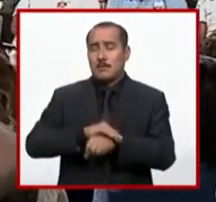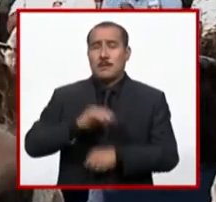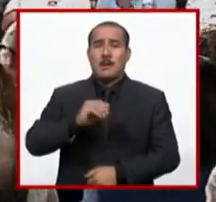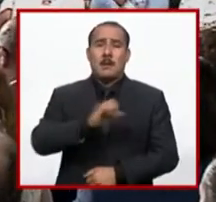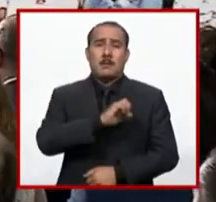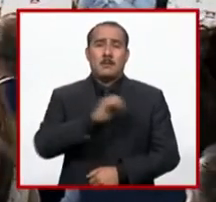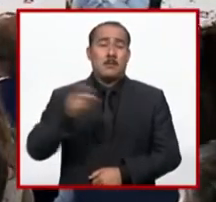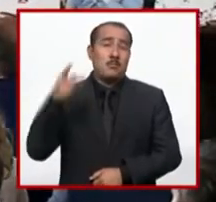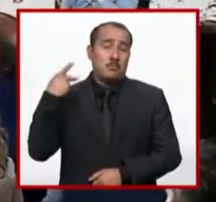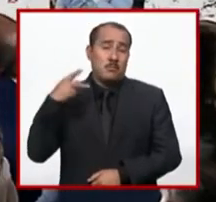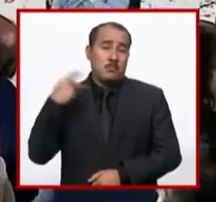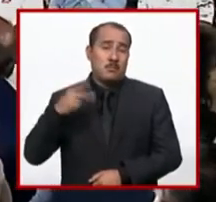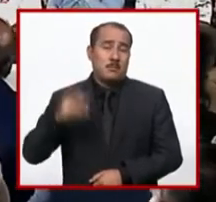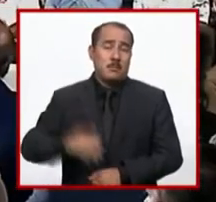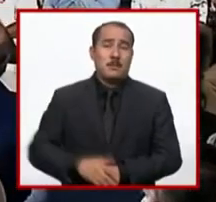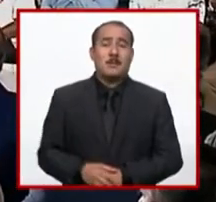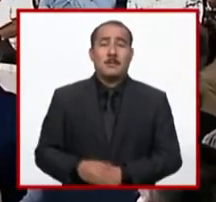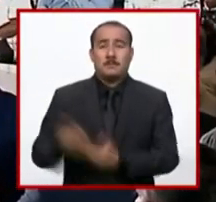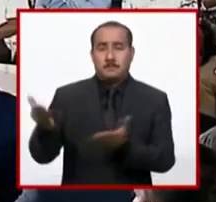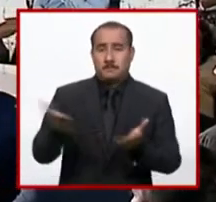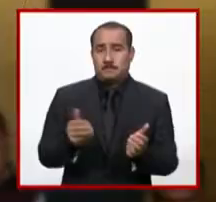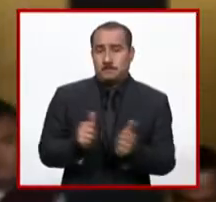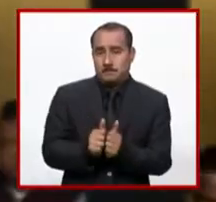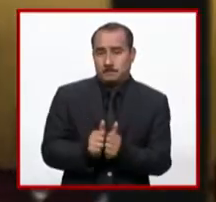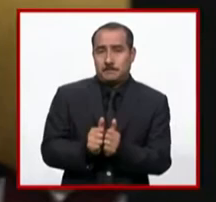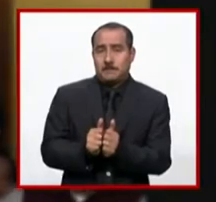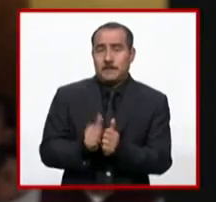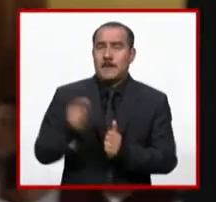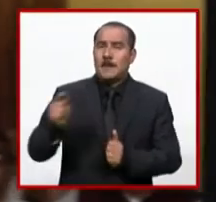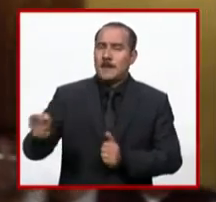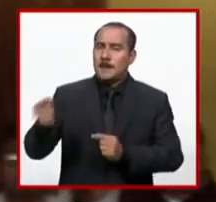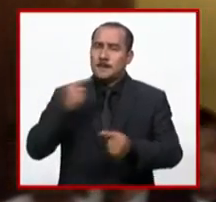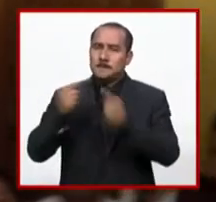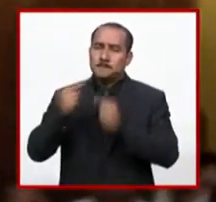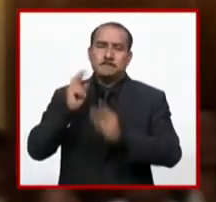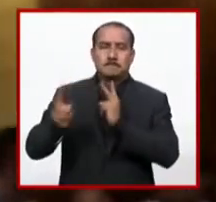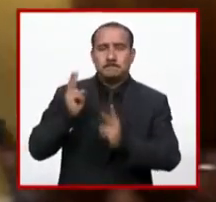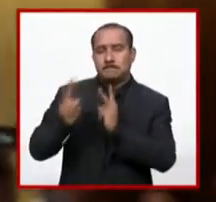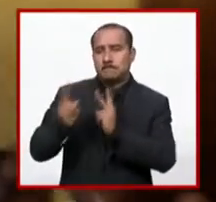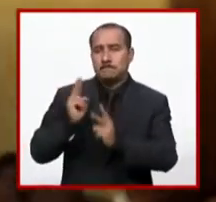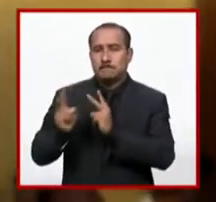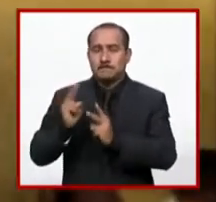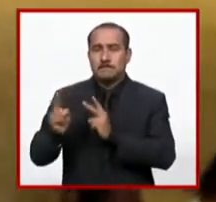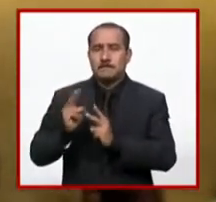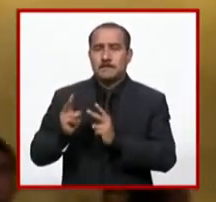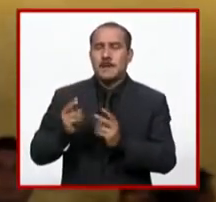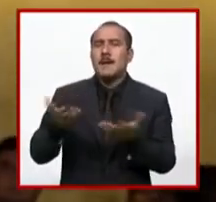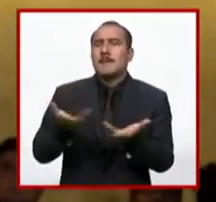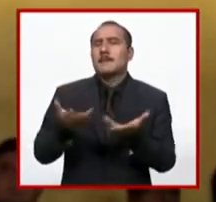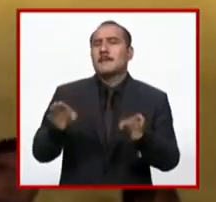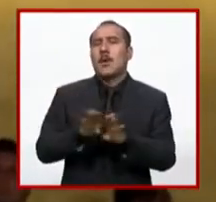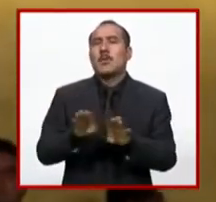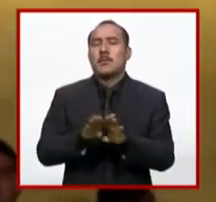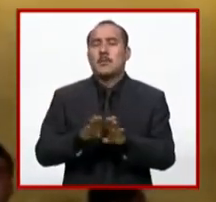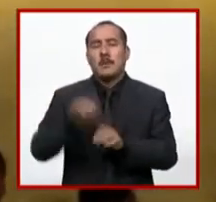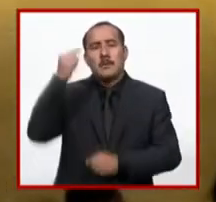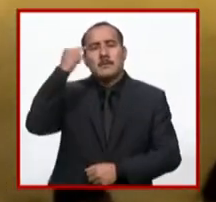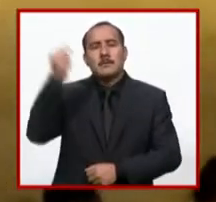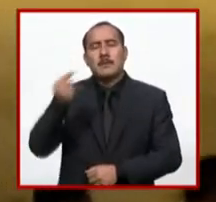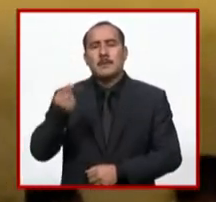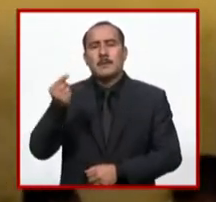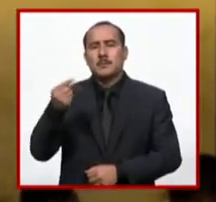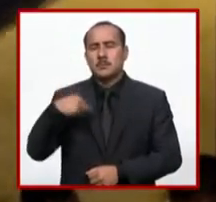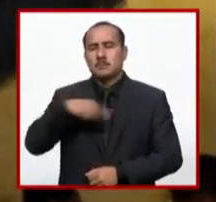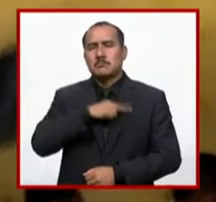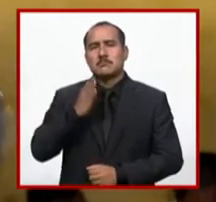de Puebla, Luis Blanc, que se encuentra acá, y nos compartieron un modelo para seguir todo el